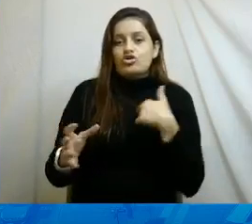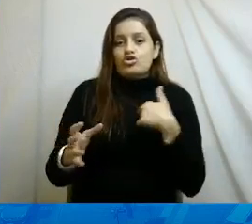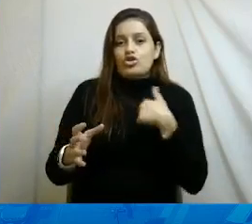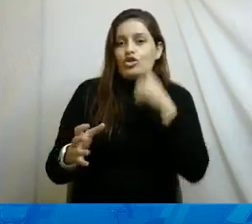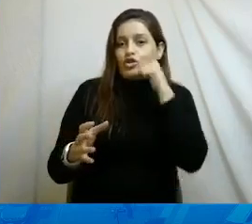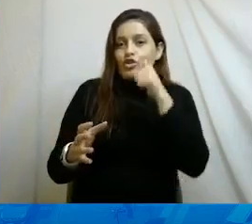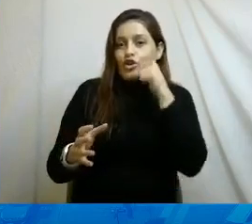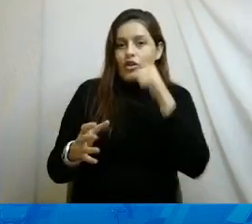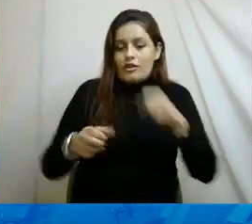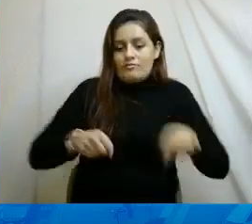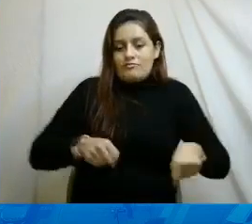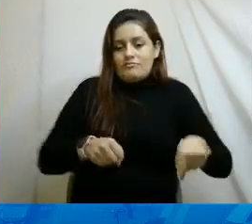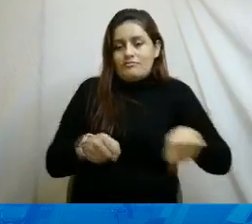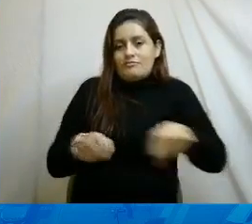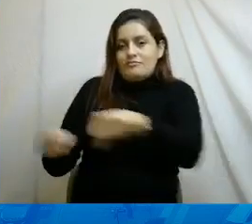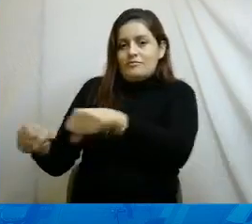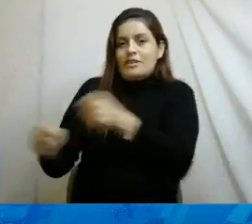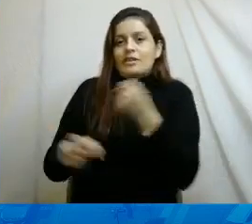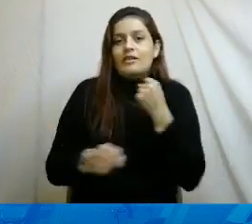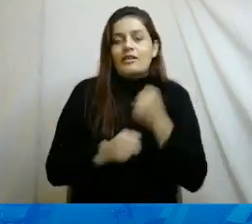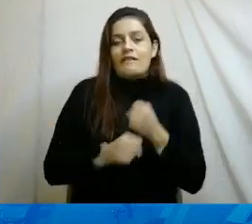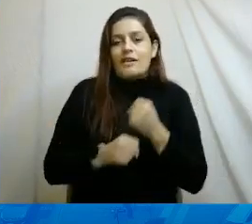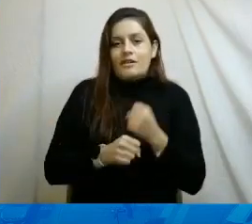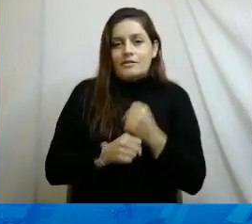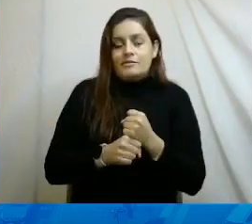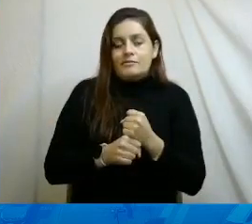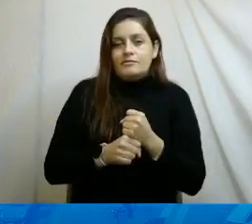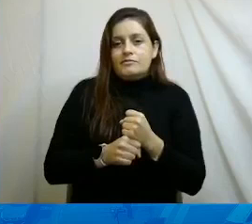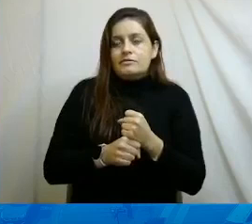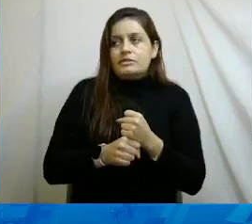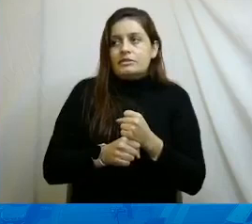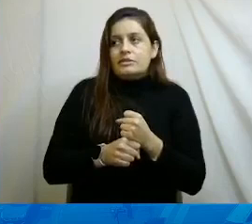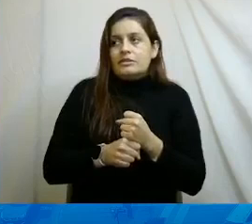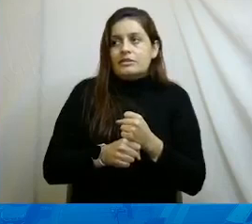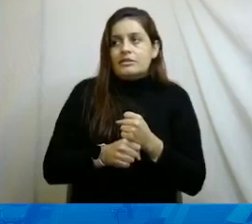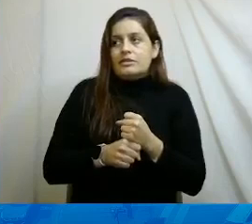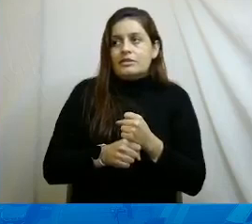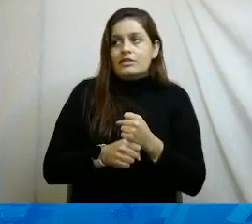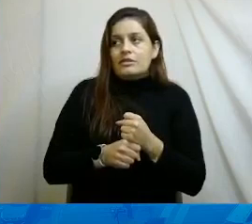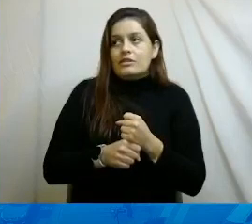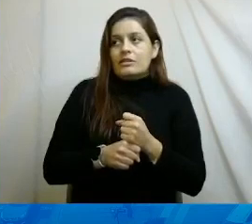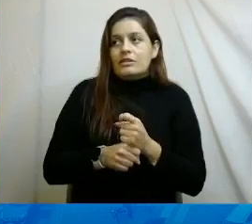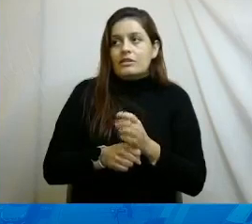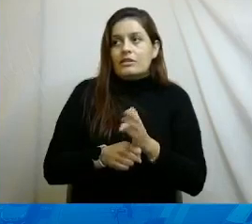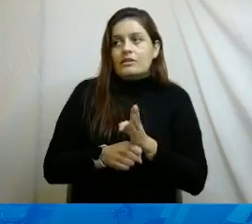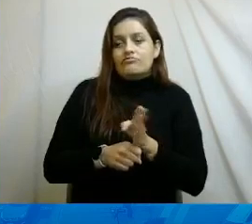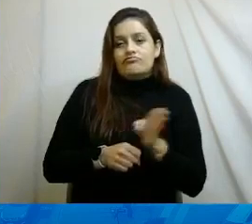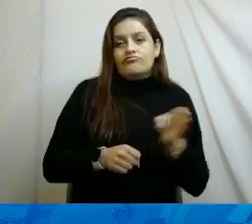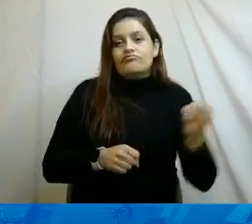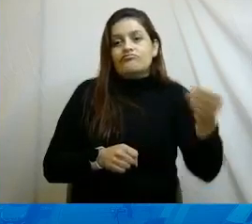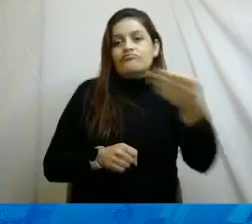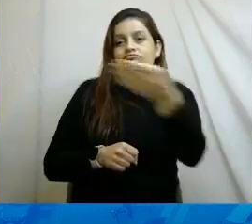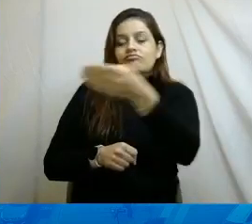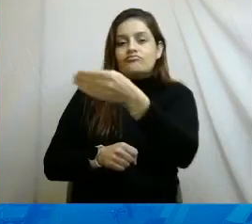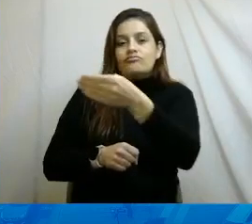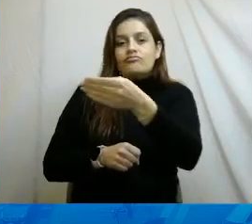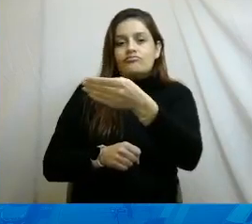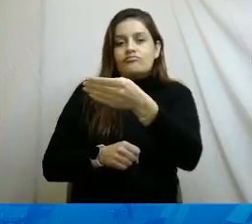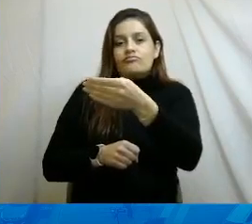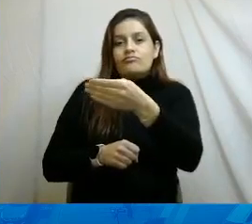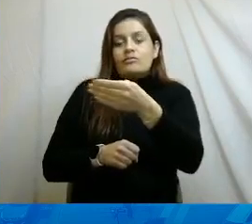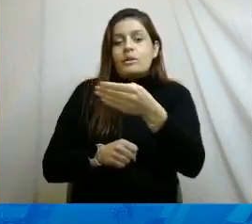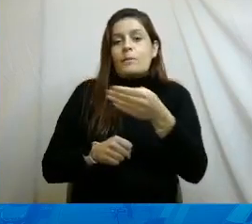poder trabajar. Y tengo que darme la vuelta por el semáforo donde está la pasada de los